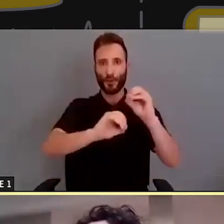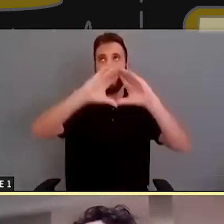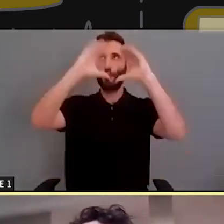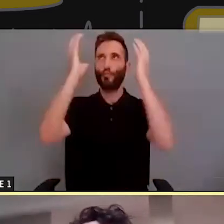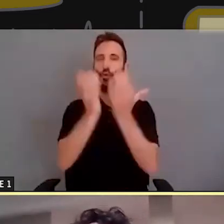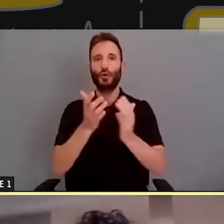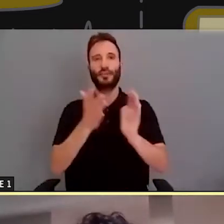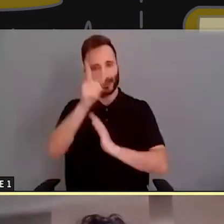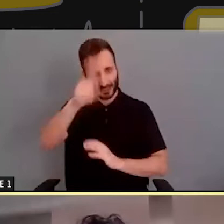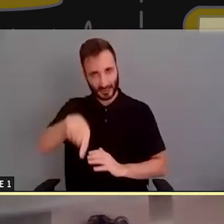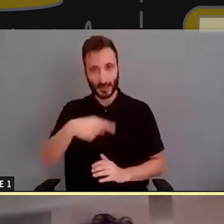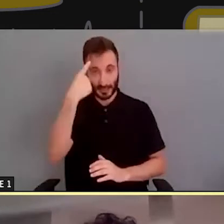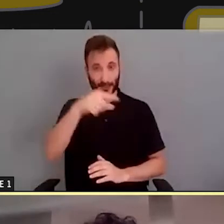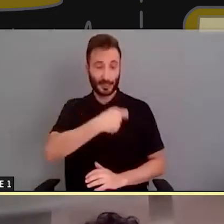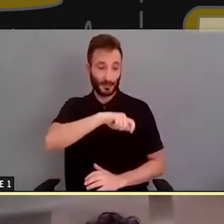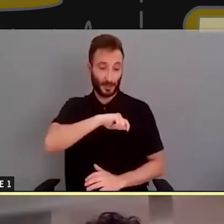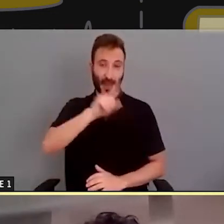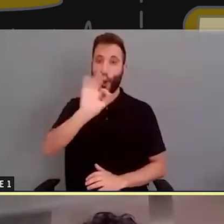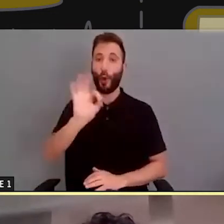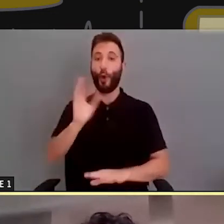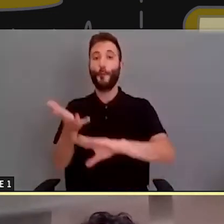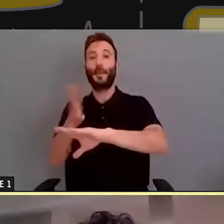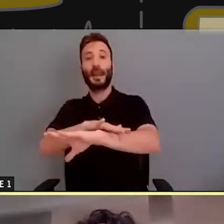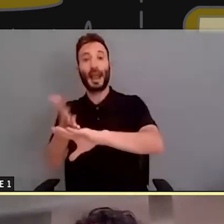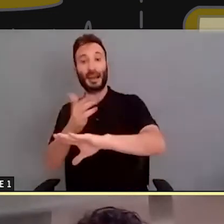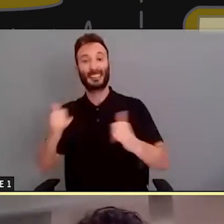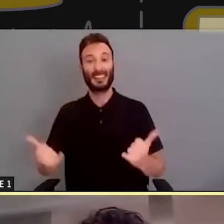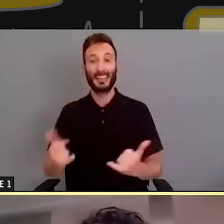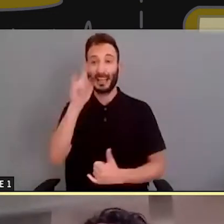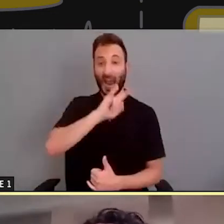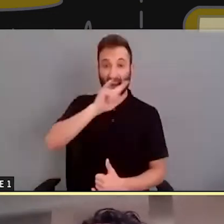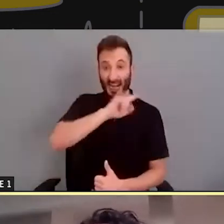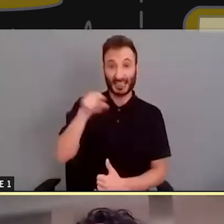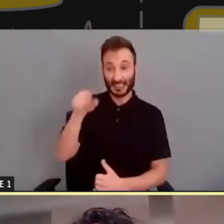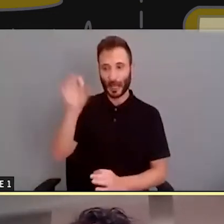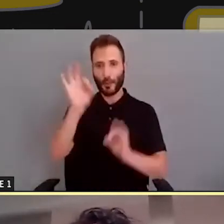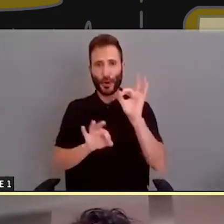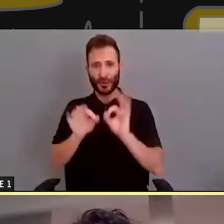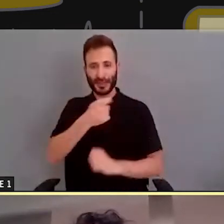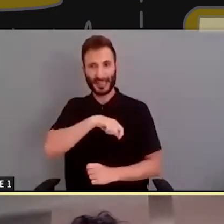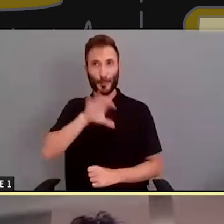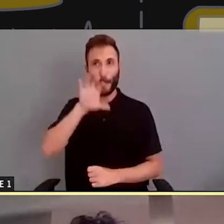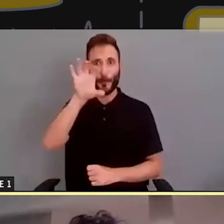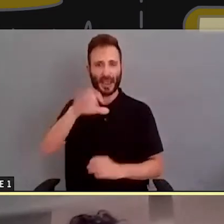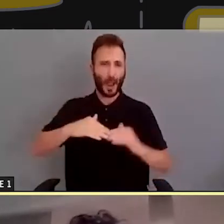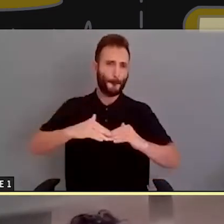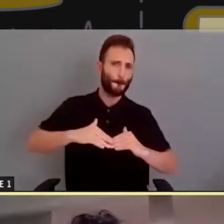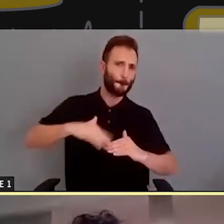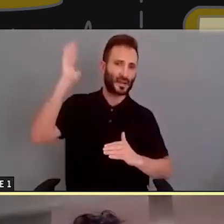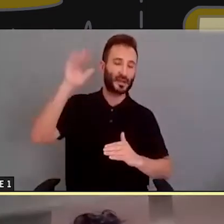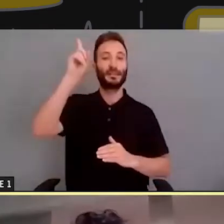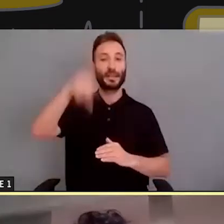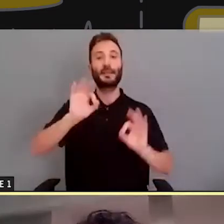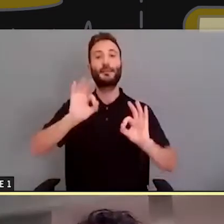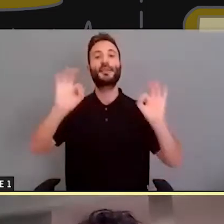comunidades autónomas como Baleares o Canarias, pues ese porcentaje a nivel nacional es mucho mayor, incluso a nivel de empleo, ¿no?